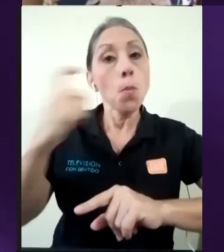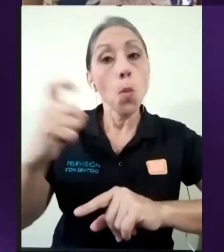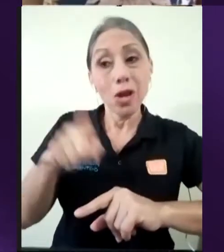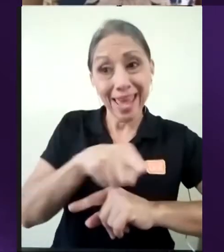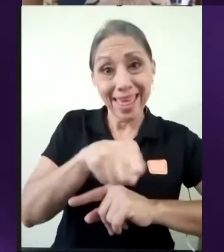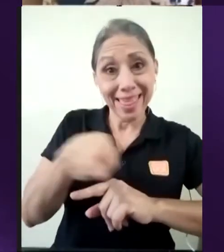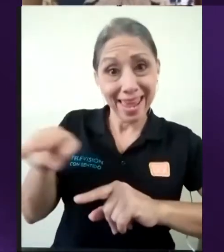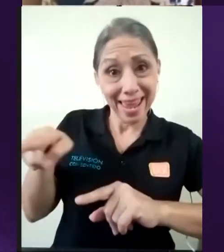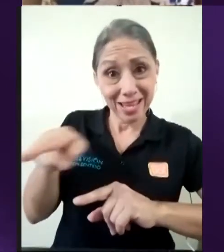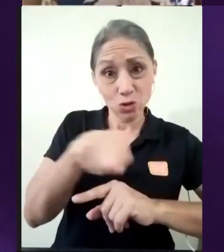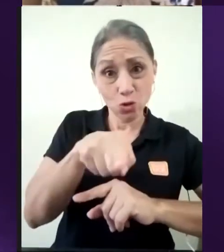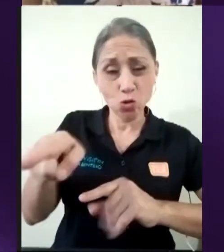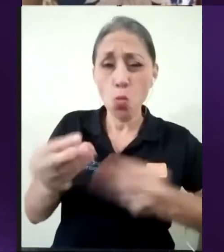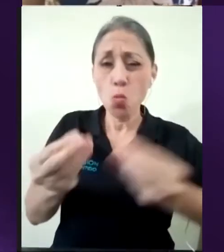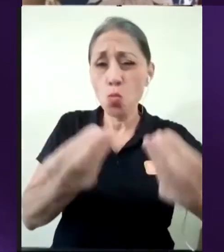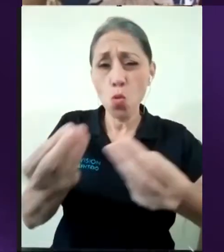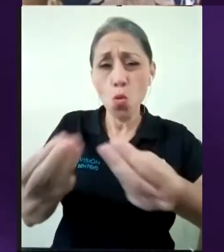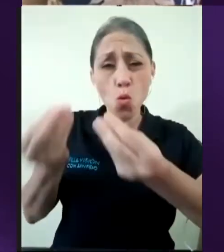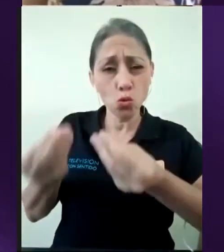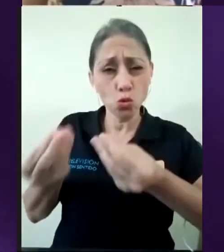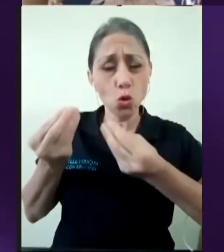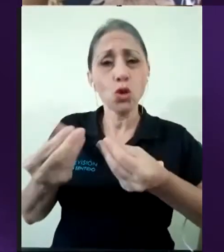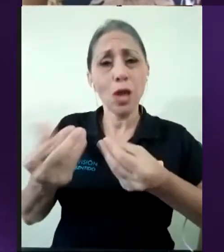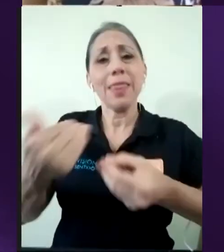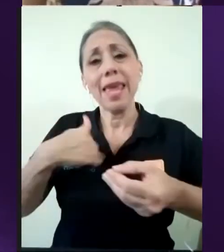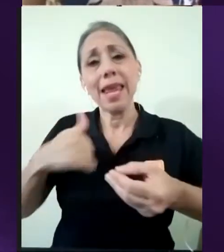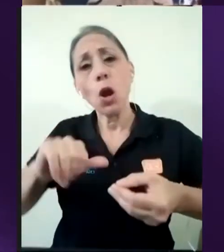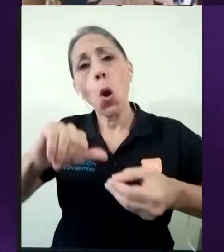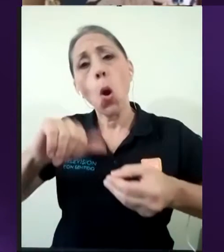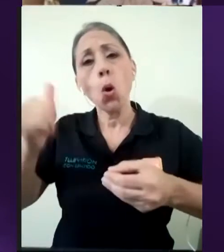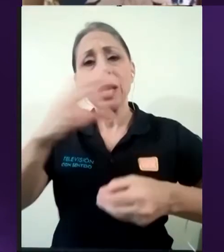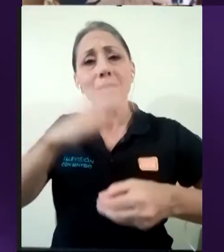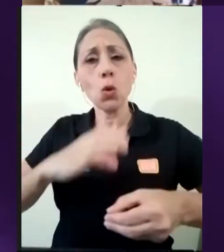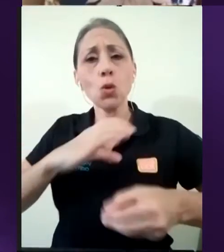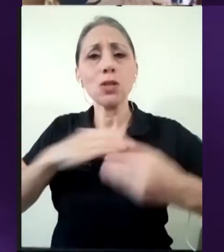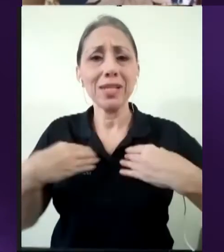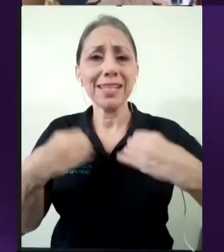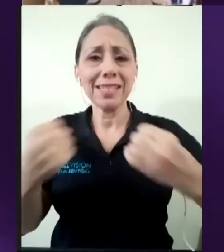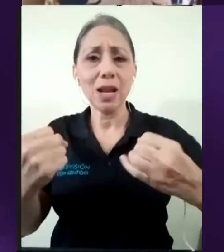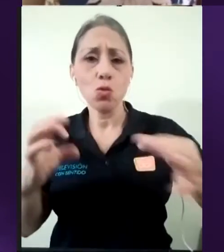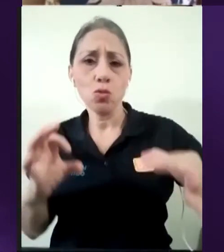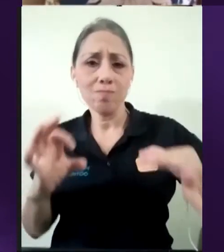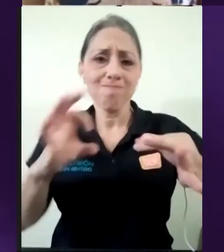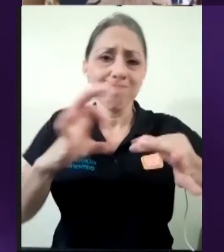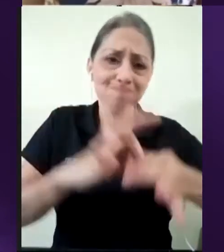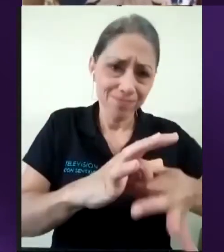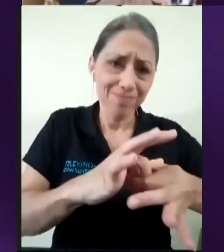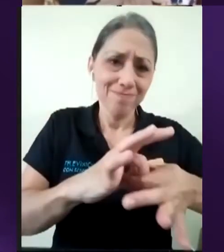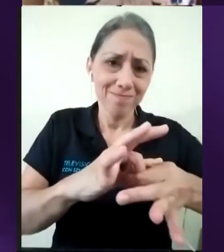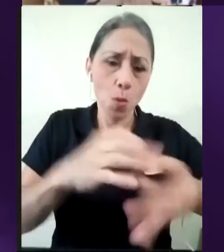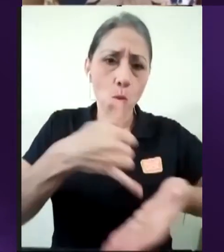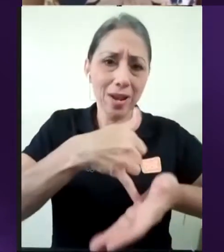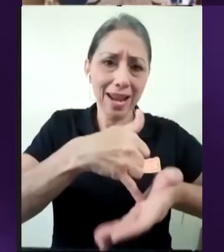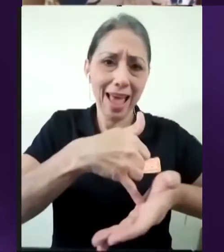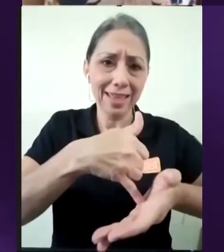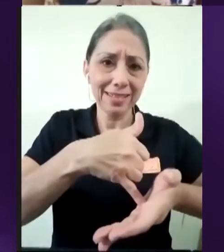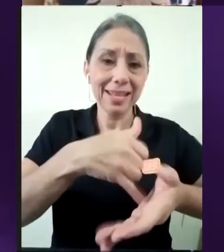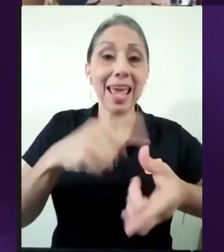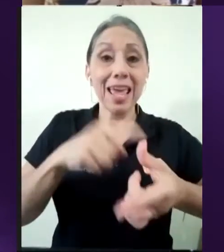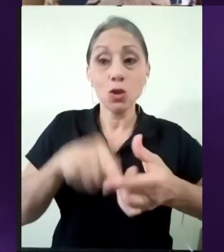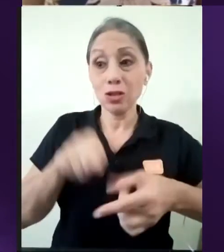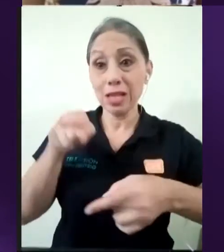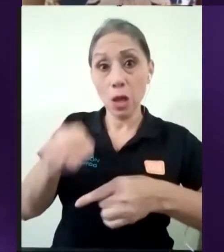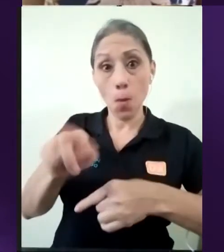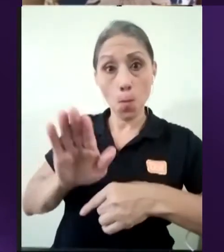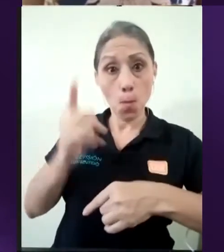ellos tienen asociadas condiciones de salud vulnerables. Un poco lo contrario, no es la discapacidad en sí la